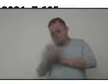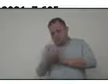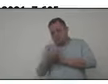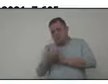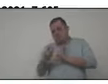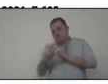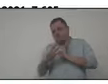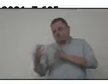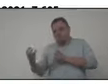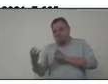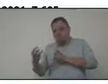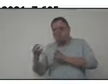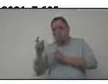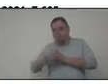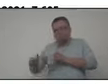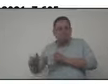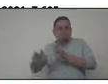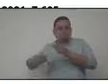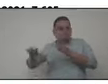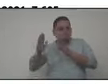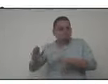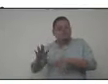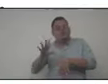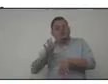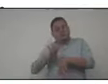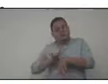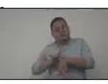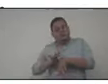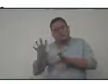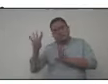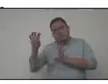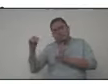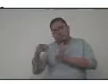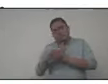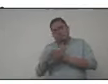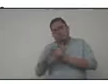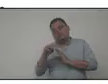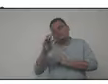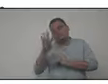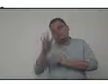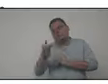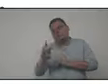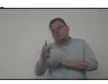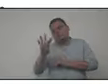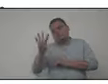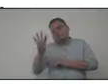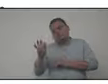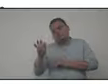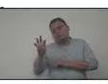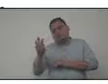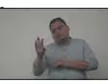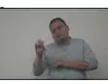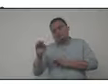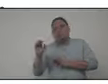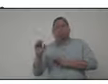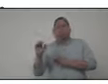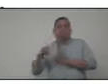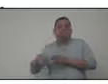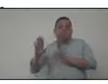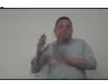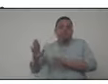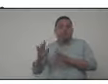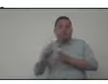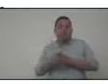125.882 autorizaciones, medicamentos 9.880 y traslados el año pasado tuvimos